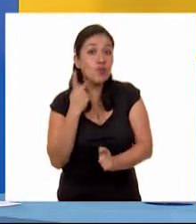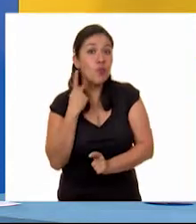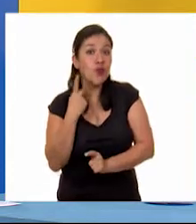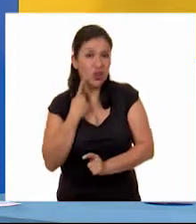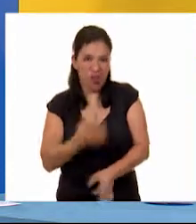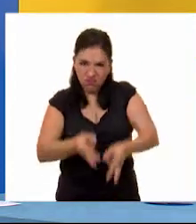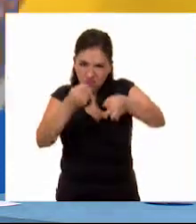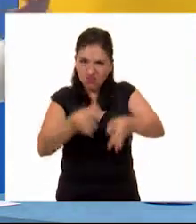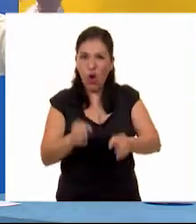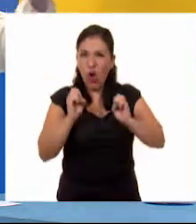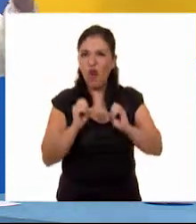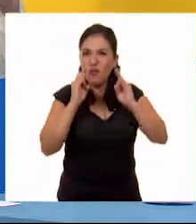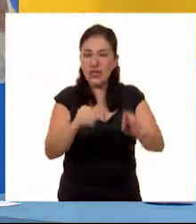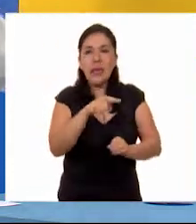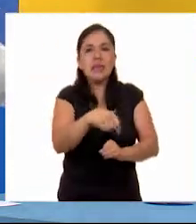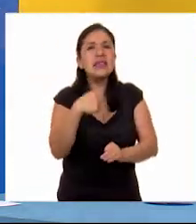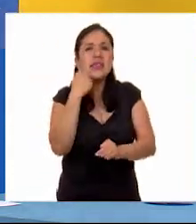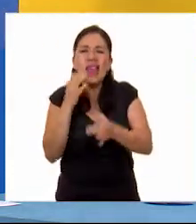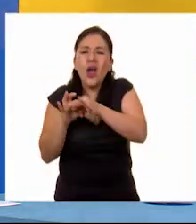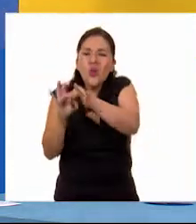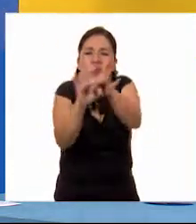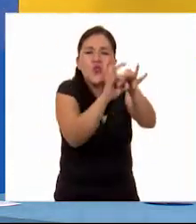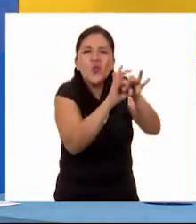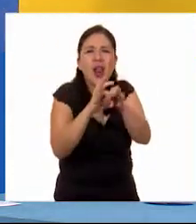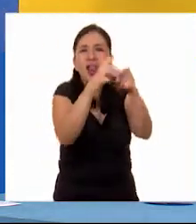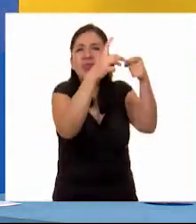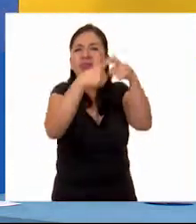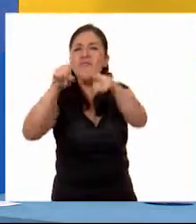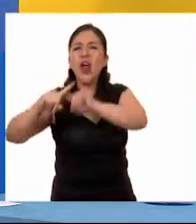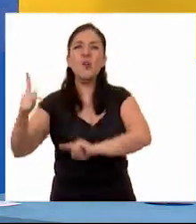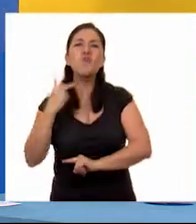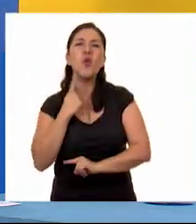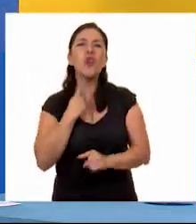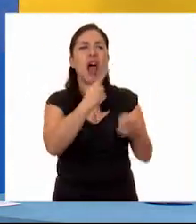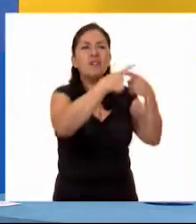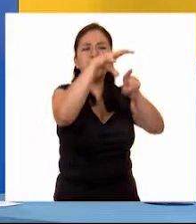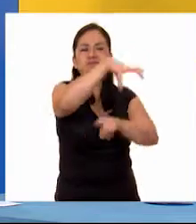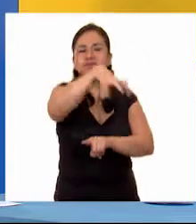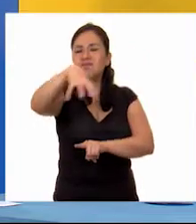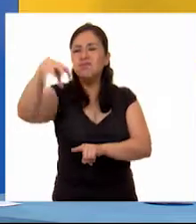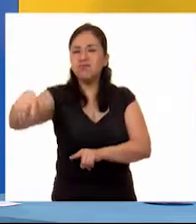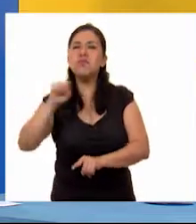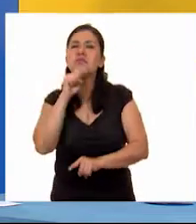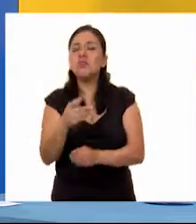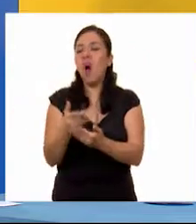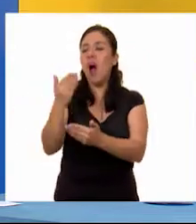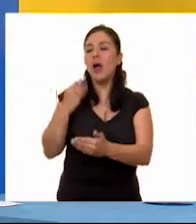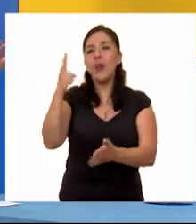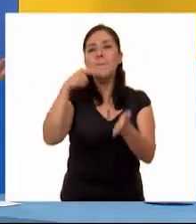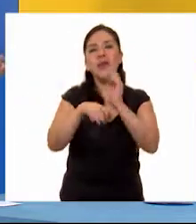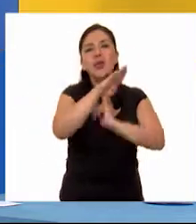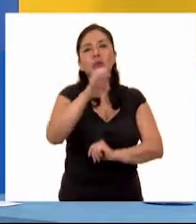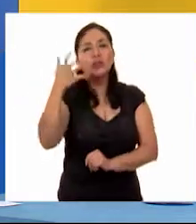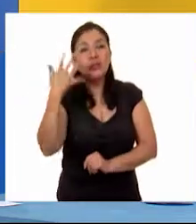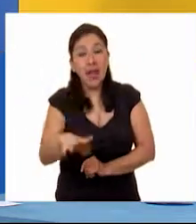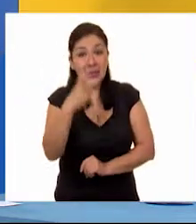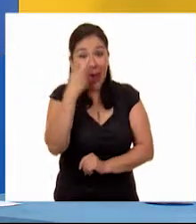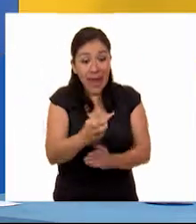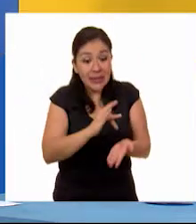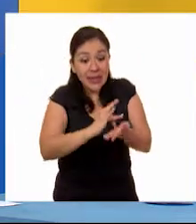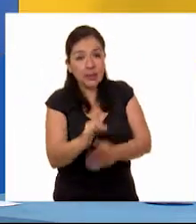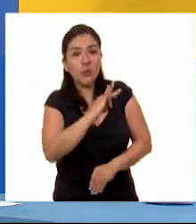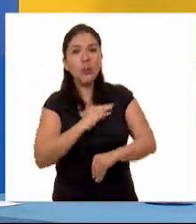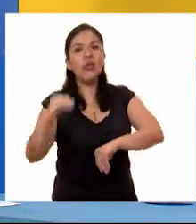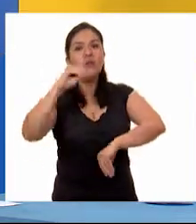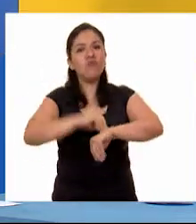partido oficial, buscaba unir a las distintas fuerzas políticas que provenían del movimiento de 1910 y de esa forma